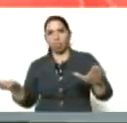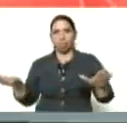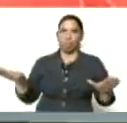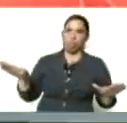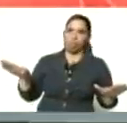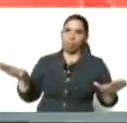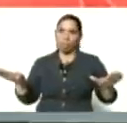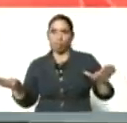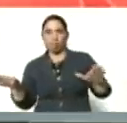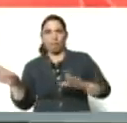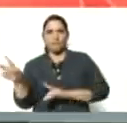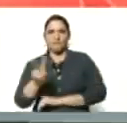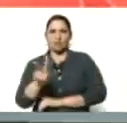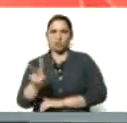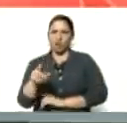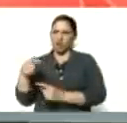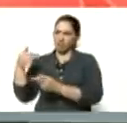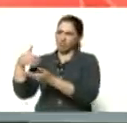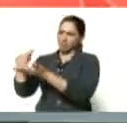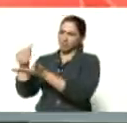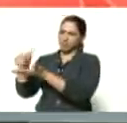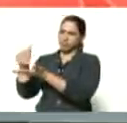venezolano. Los restos.